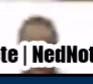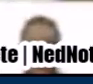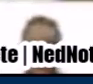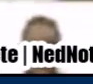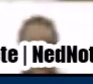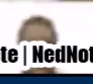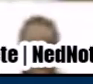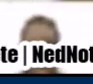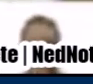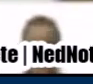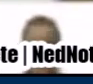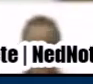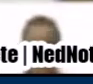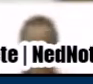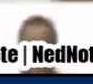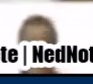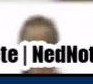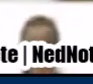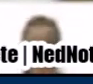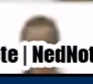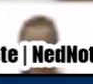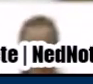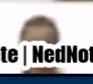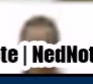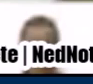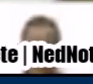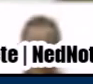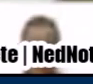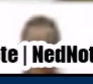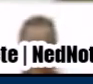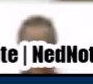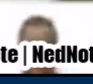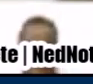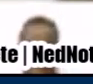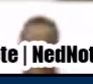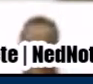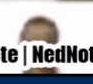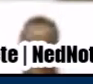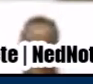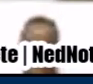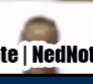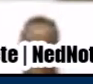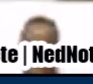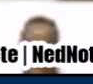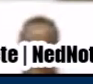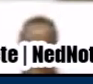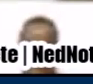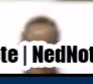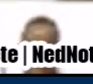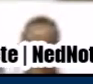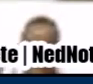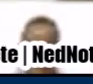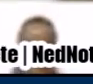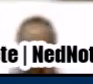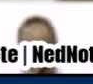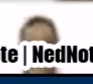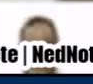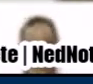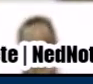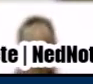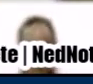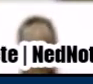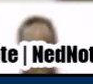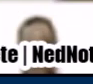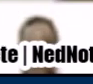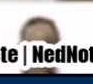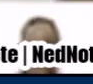con debilidad. No es así. Y atención con esto. La fortaleza está en la lucha y en la causa. Las